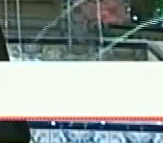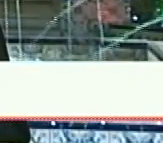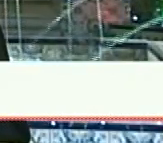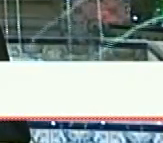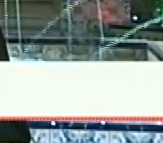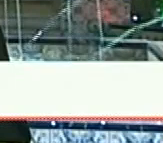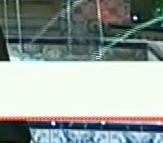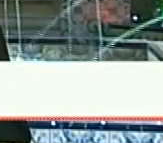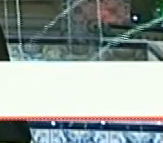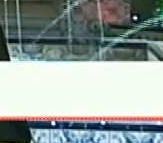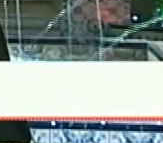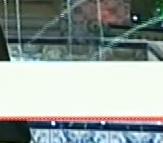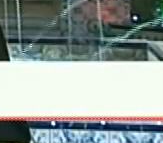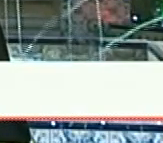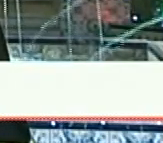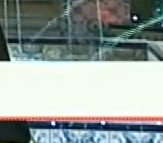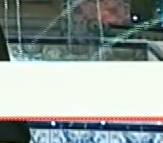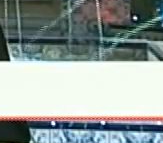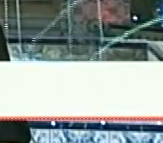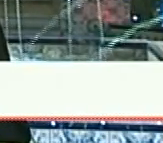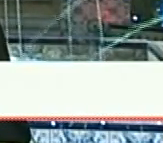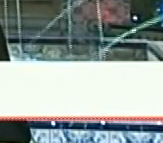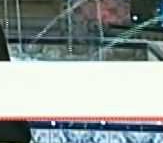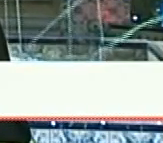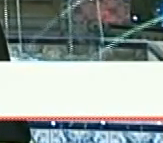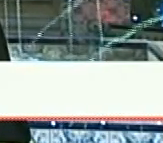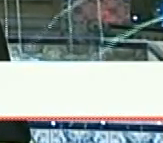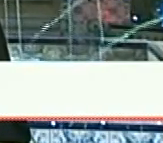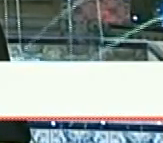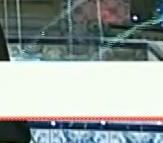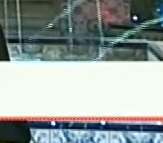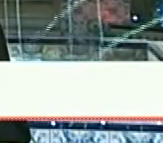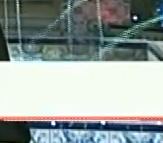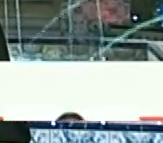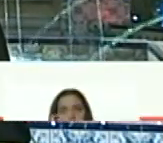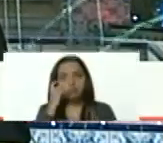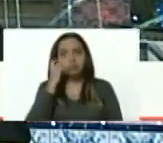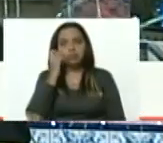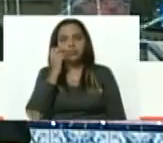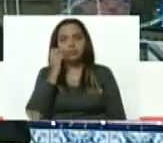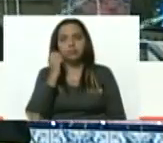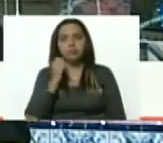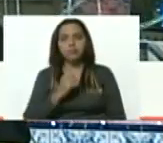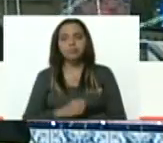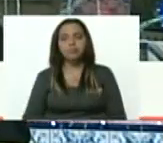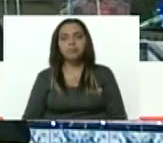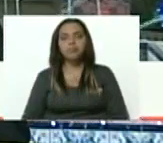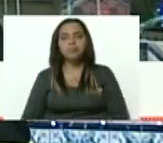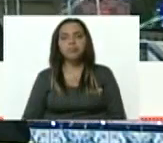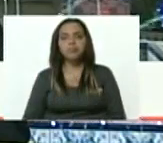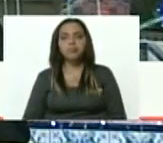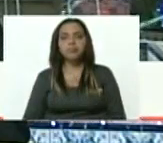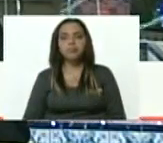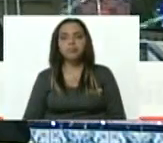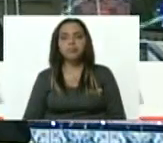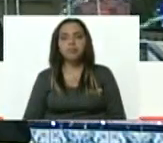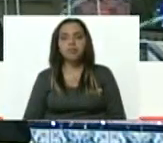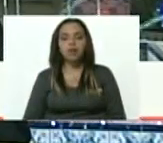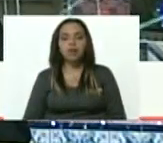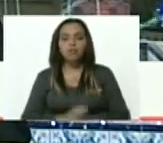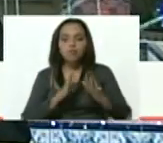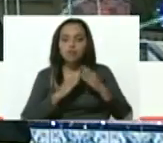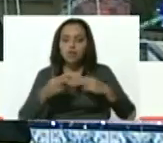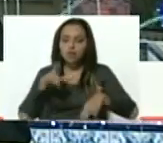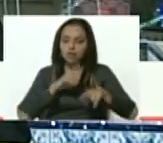Que viva Venezuela, por su casa, por su familia y por Venezuela, por los niños y